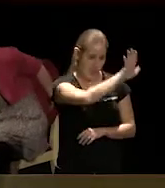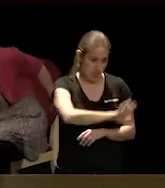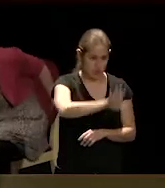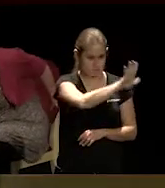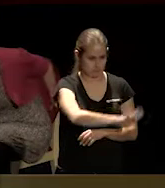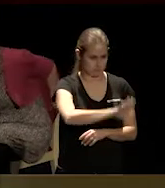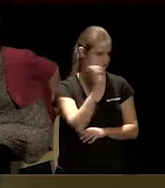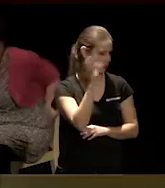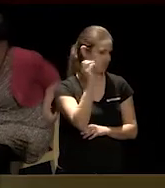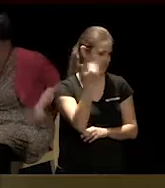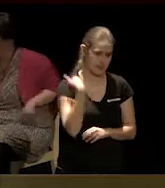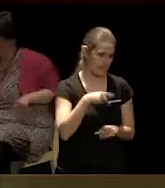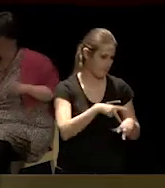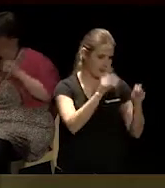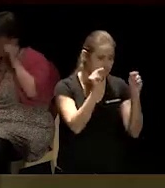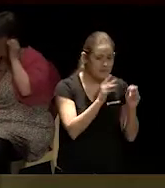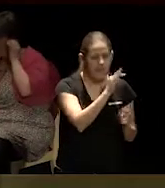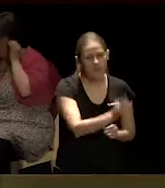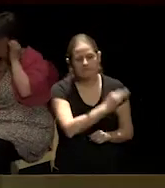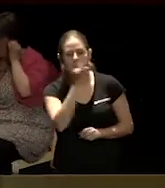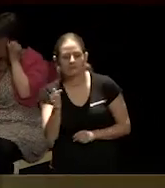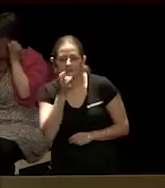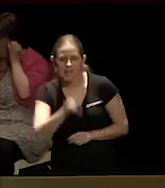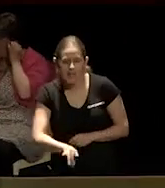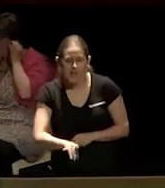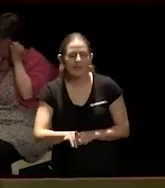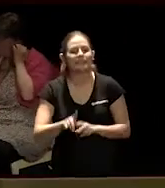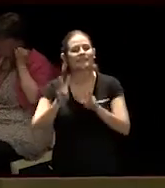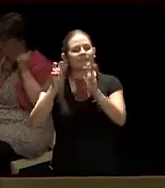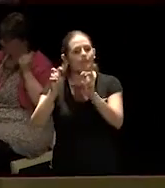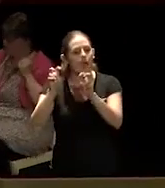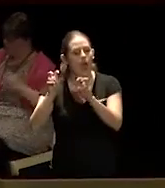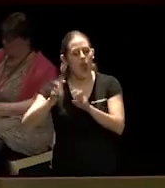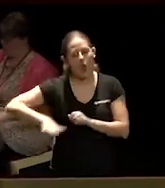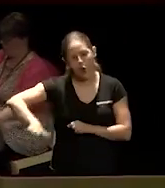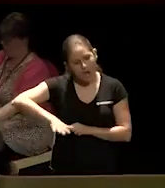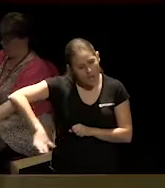las que participan ya en ámbitos locales, autonómicos, aunque tengan cierta